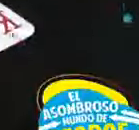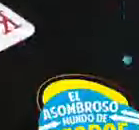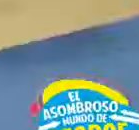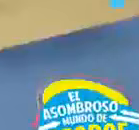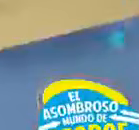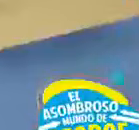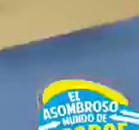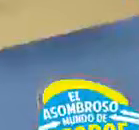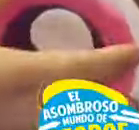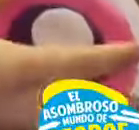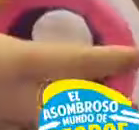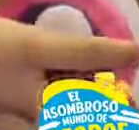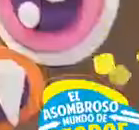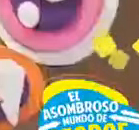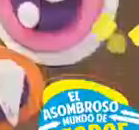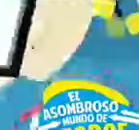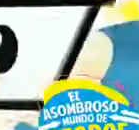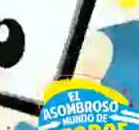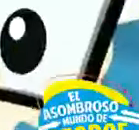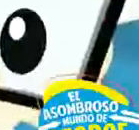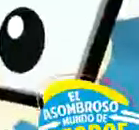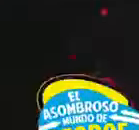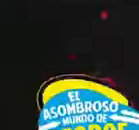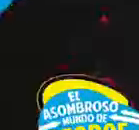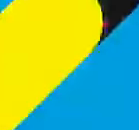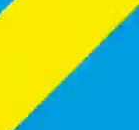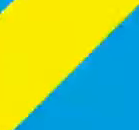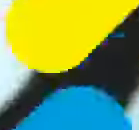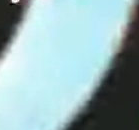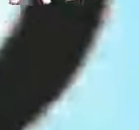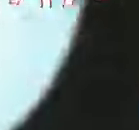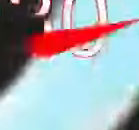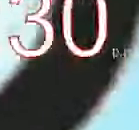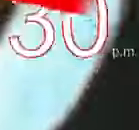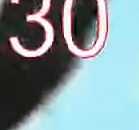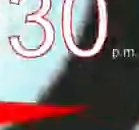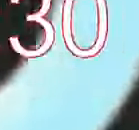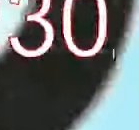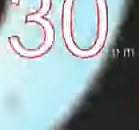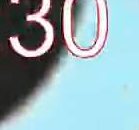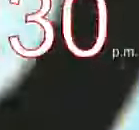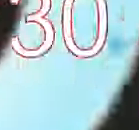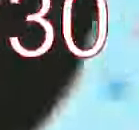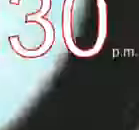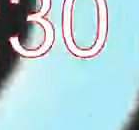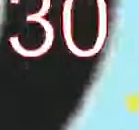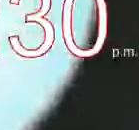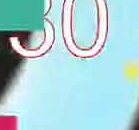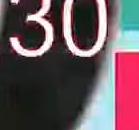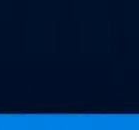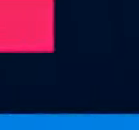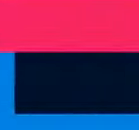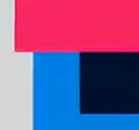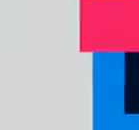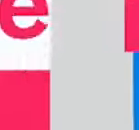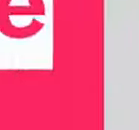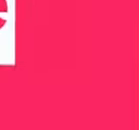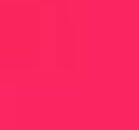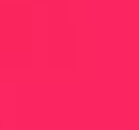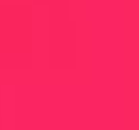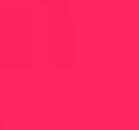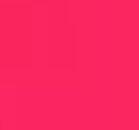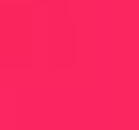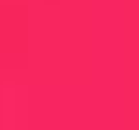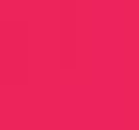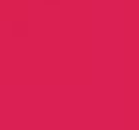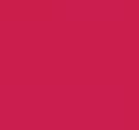programa lleno de entretenimiento para todos los niños y niñas del Perú. De lunes a viernes a las 4:30 de la tarde por